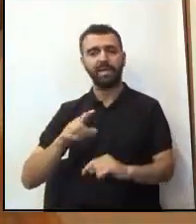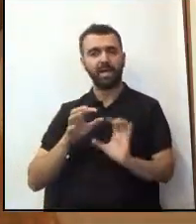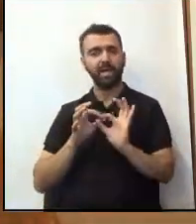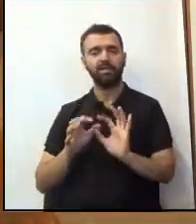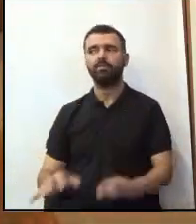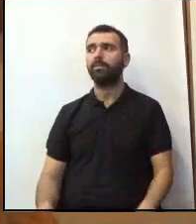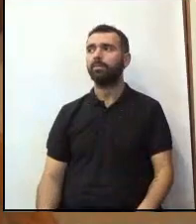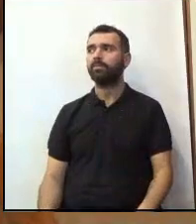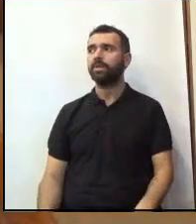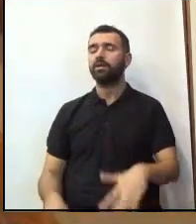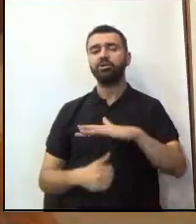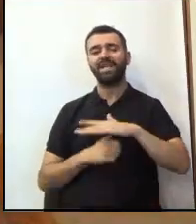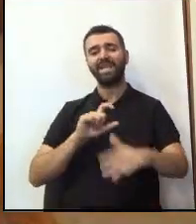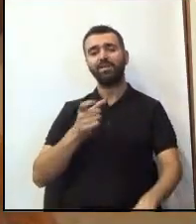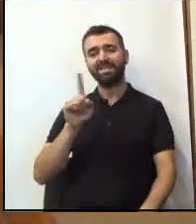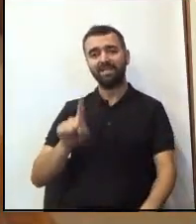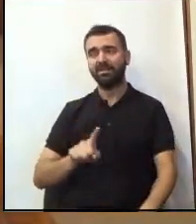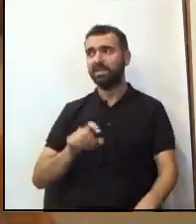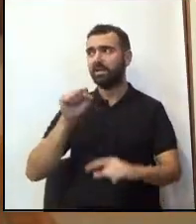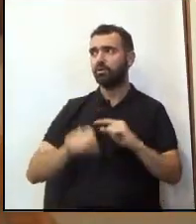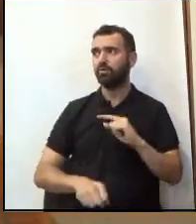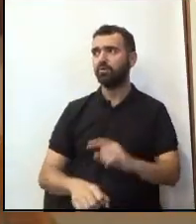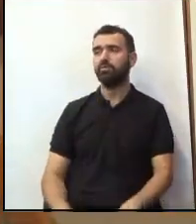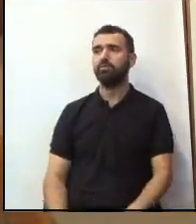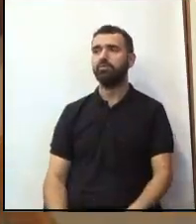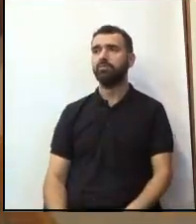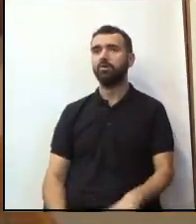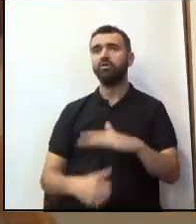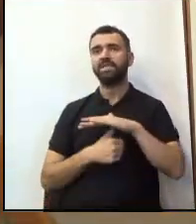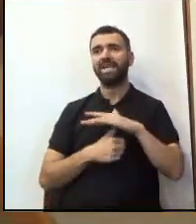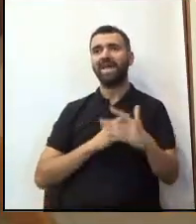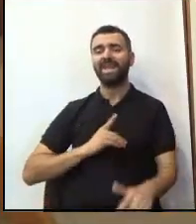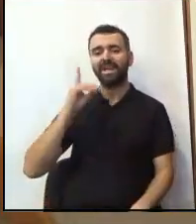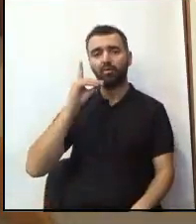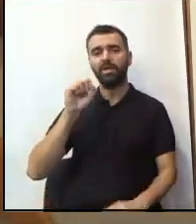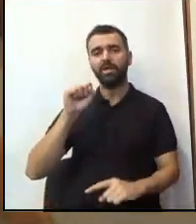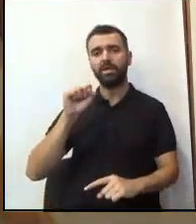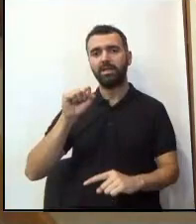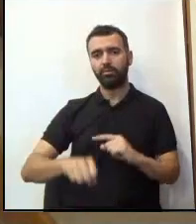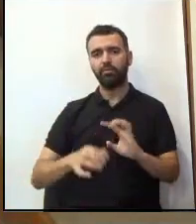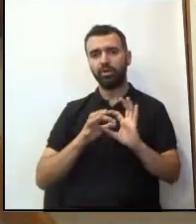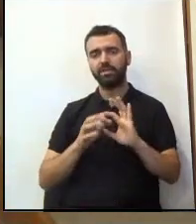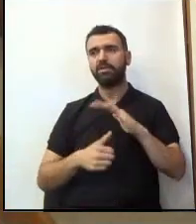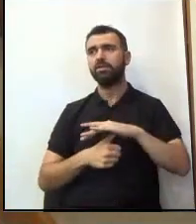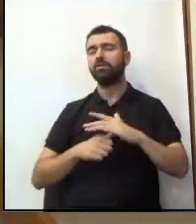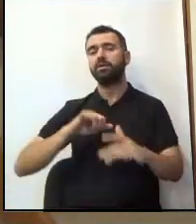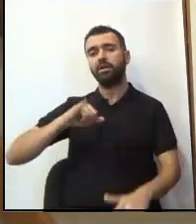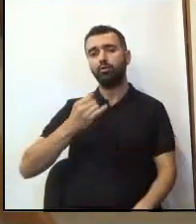Gracias, concejala. Concejal Silvester. Apruebo. Gracias. Concejala Bombalé. Apruebo, gracias. Concejal